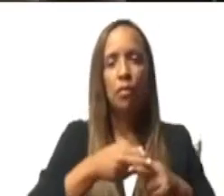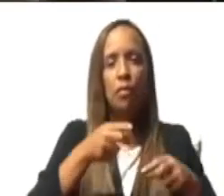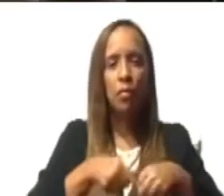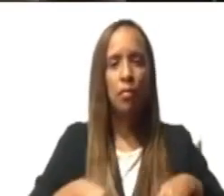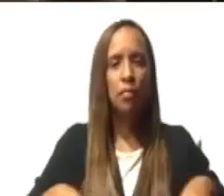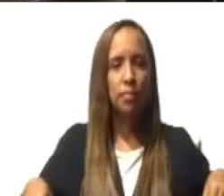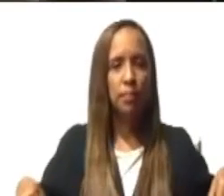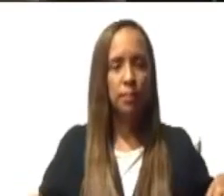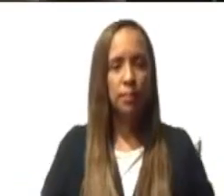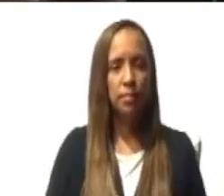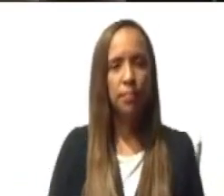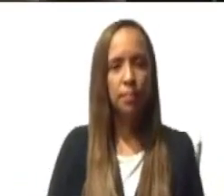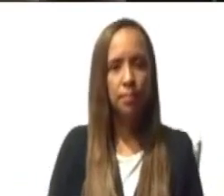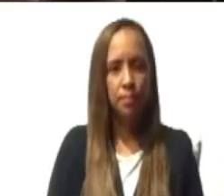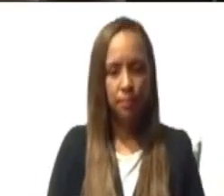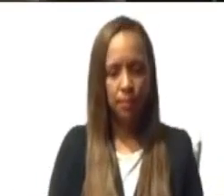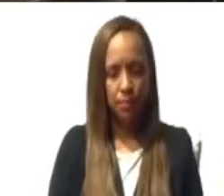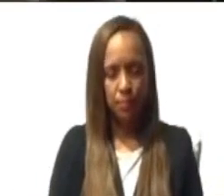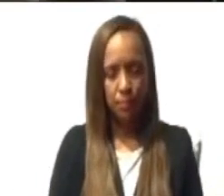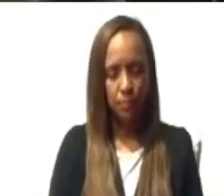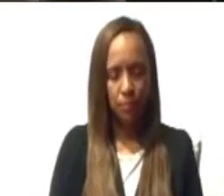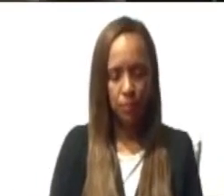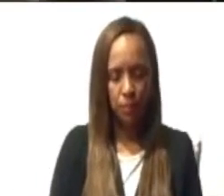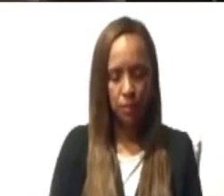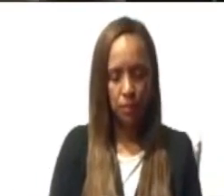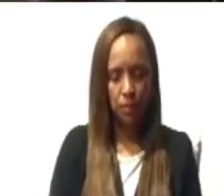honorable presidente, distinguida